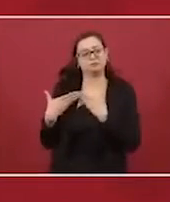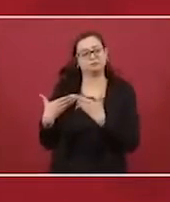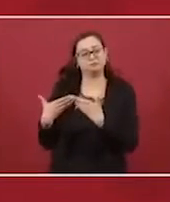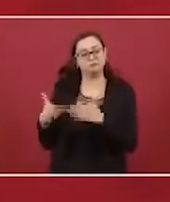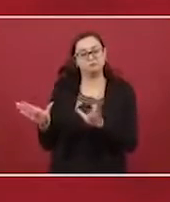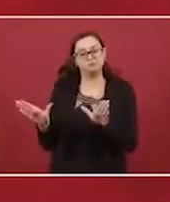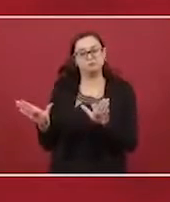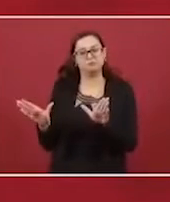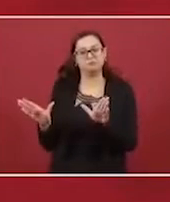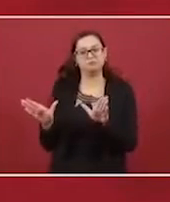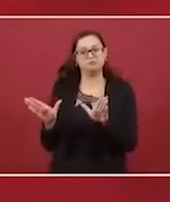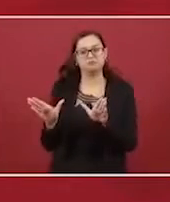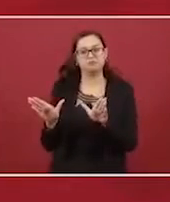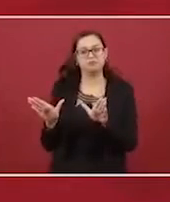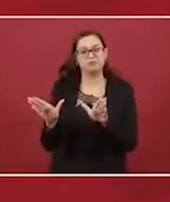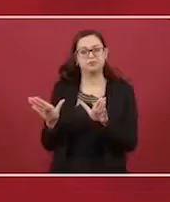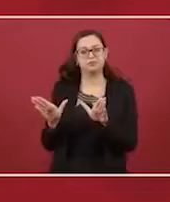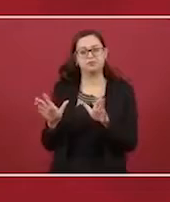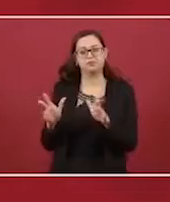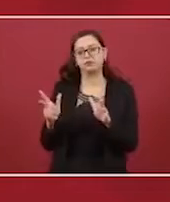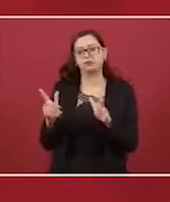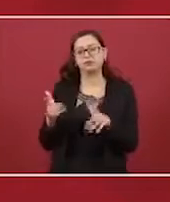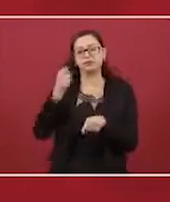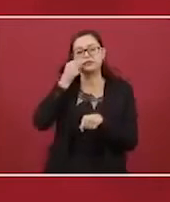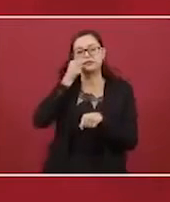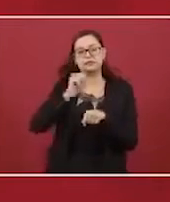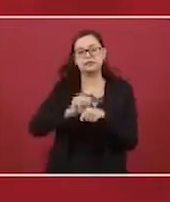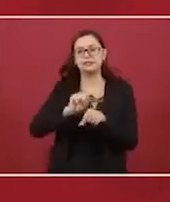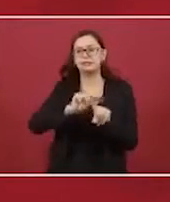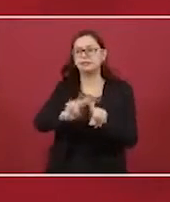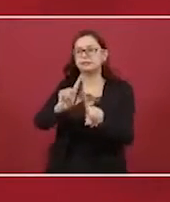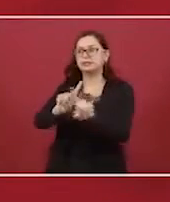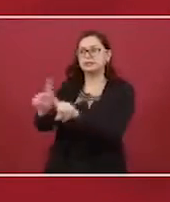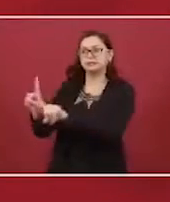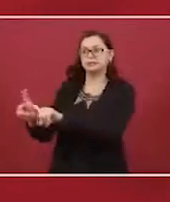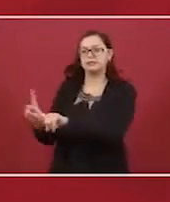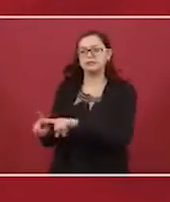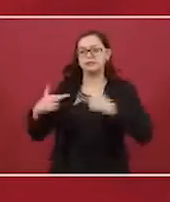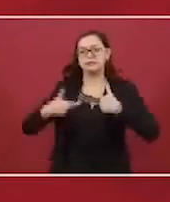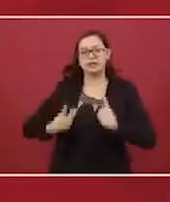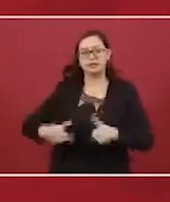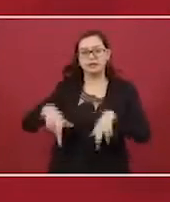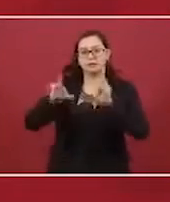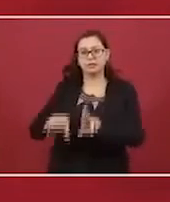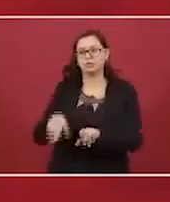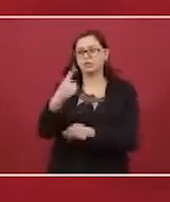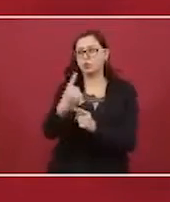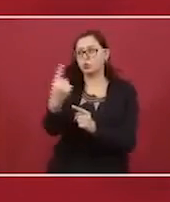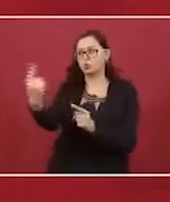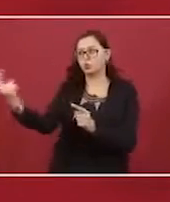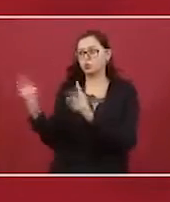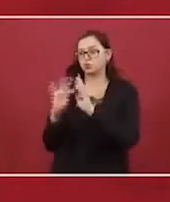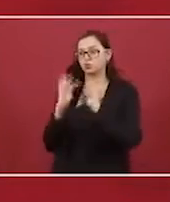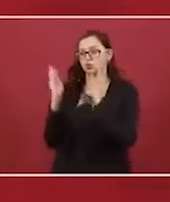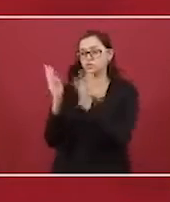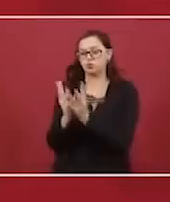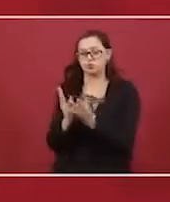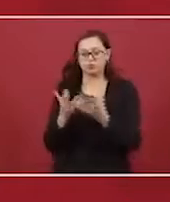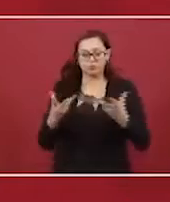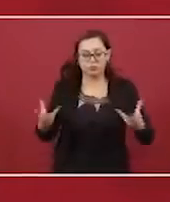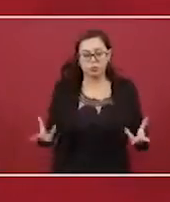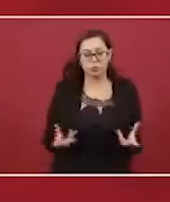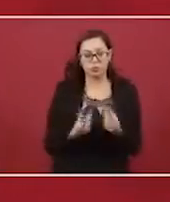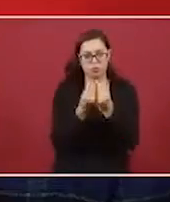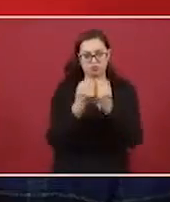experiencia en el ramo candelaria ochoa ávalos y patricia olamendi se quedan fuera pero seguramente no